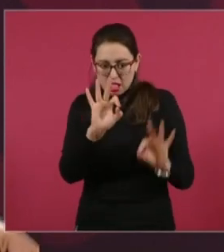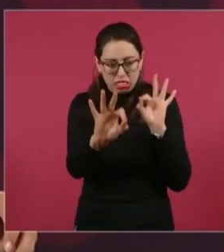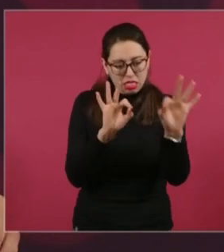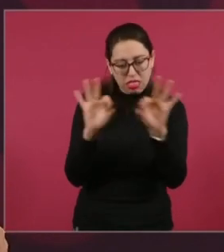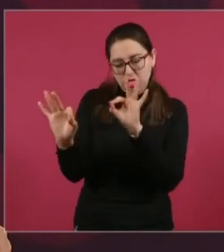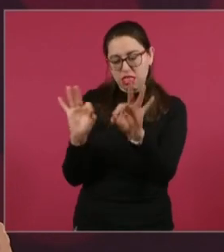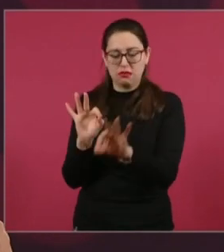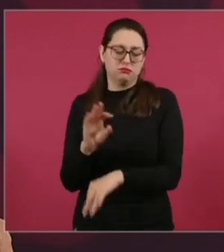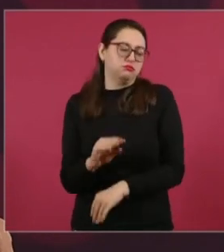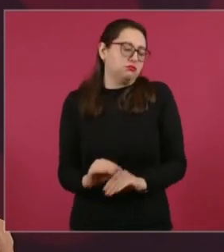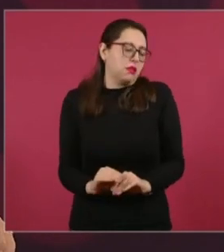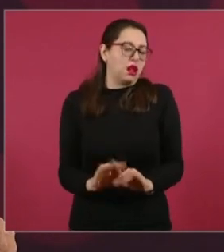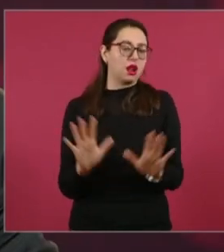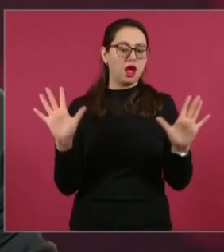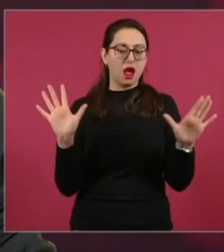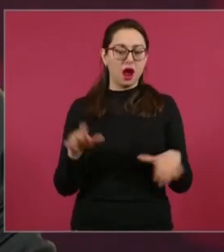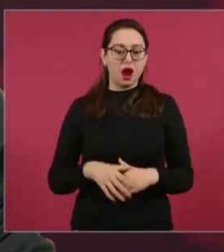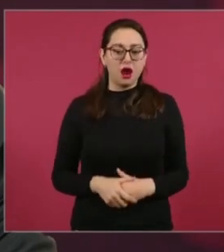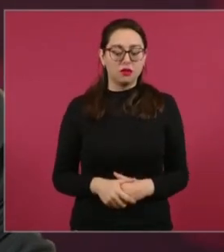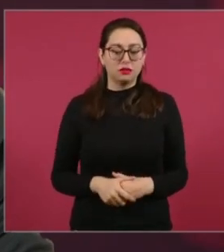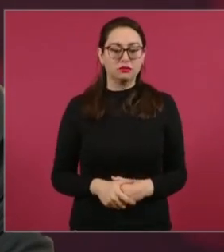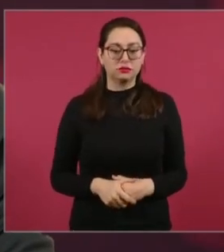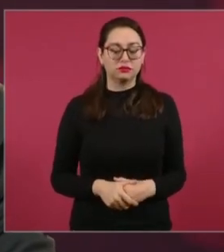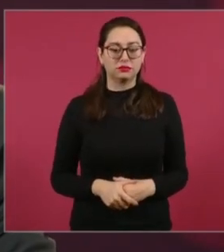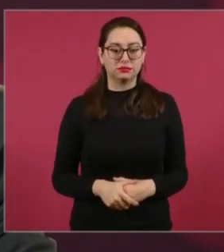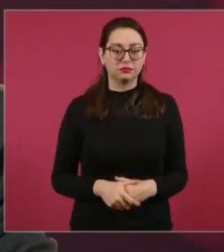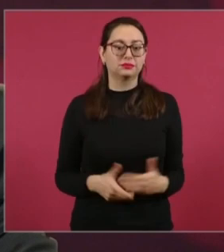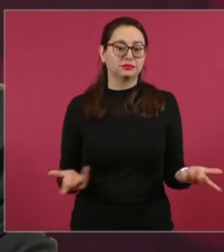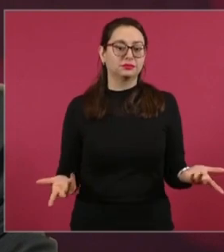meten, más cuando se les permite,